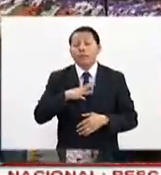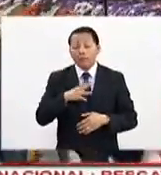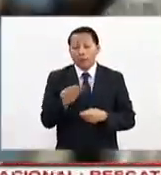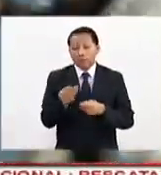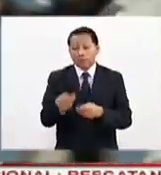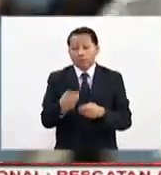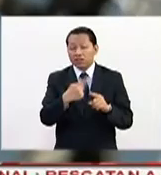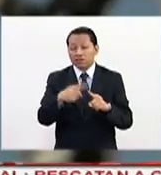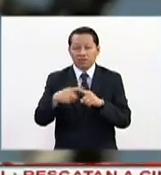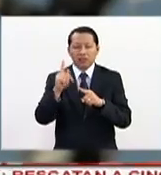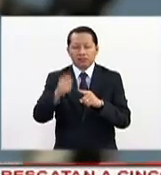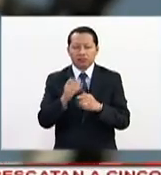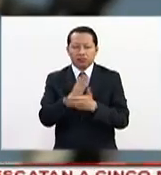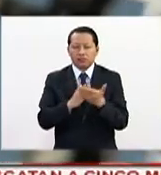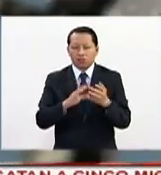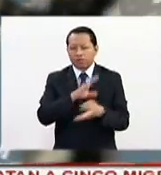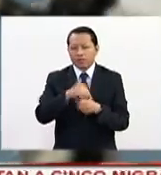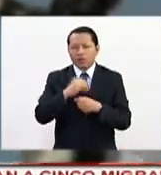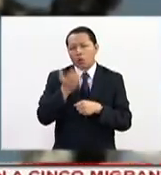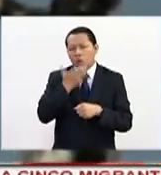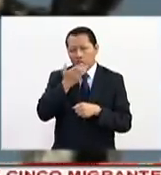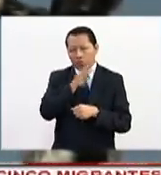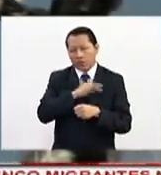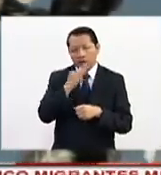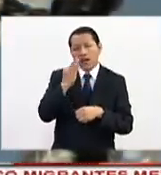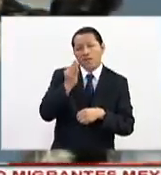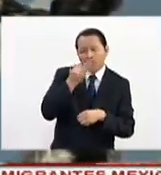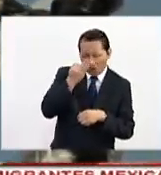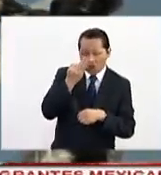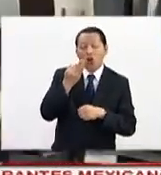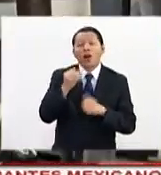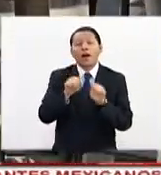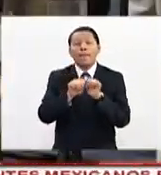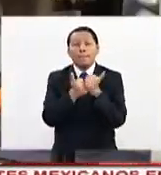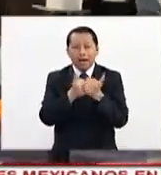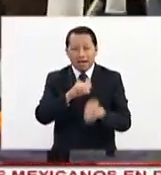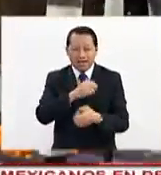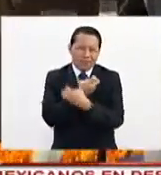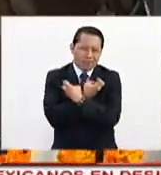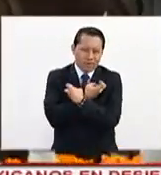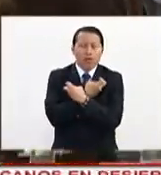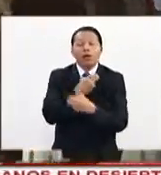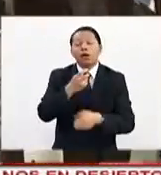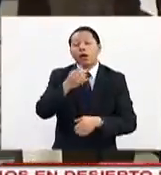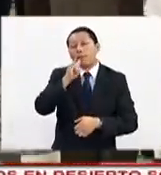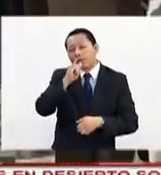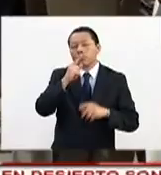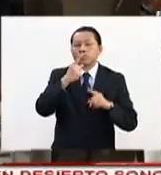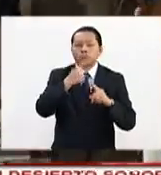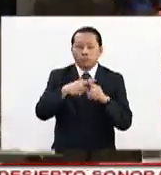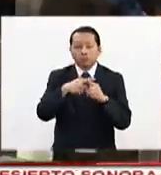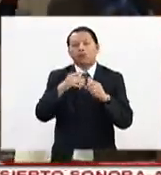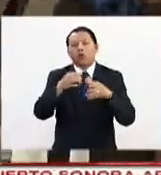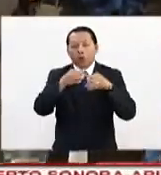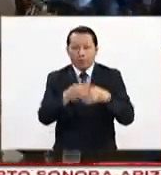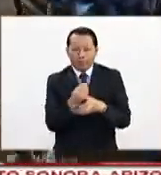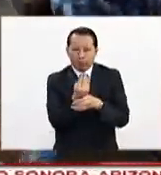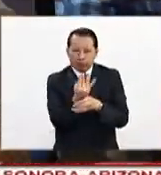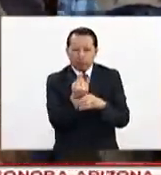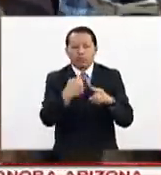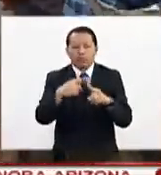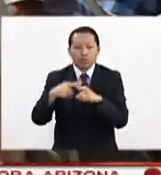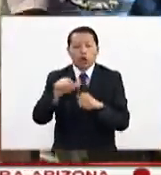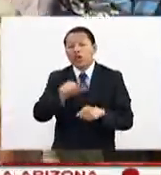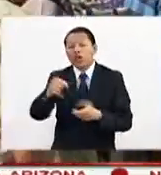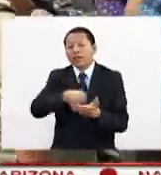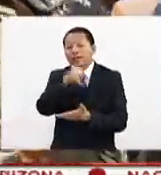se dividió en las tradicionales con elementos como las flores, el pan de muerto, la bebida, la comida y las veladoras. Otra inspirada en la